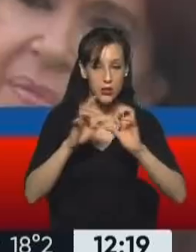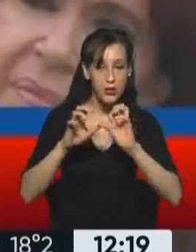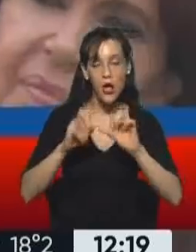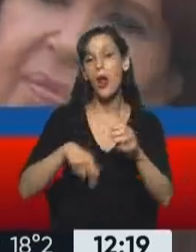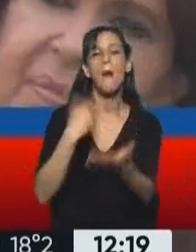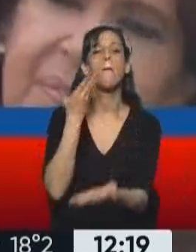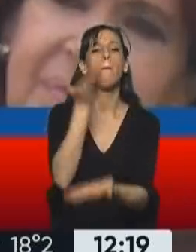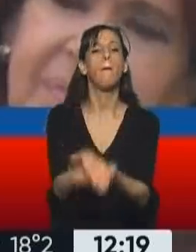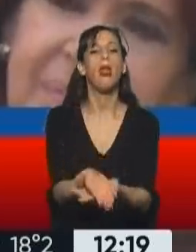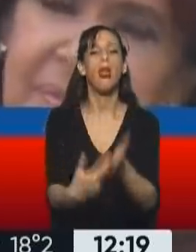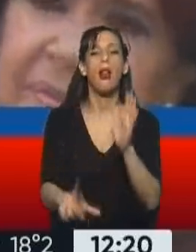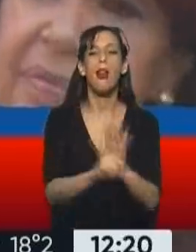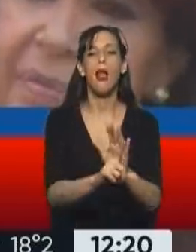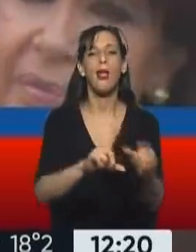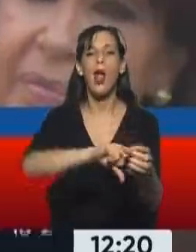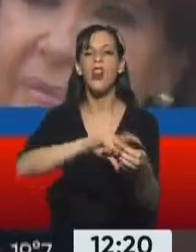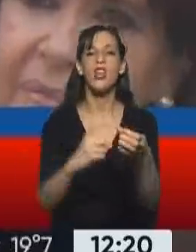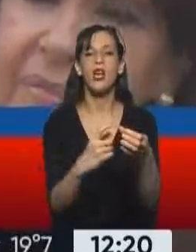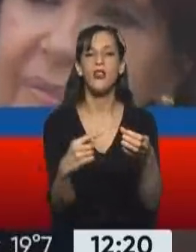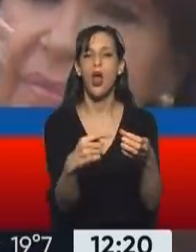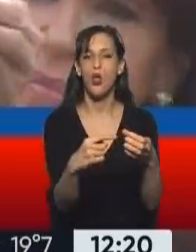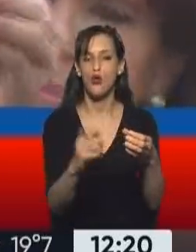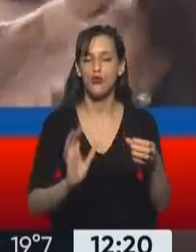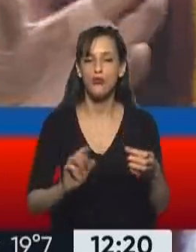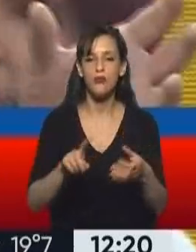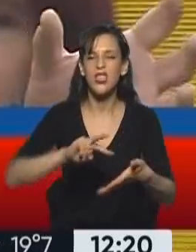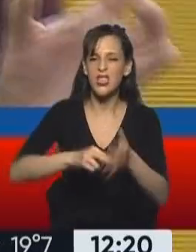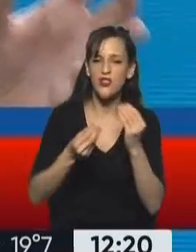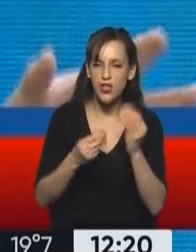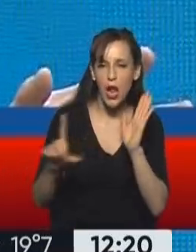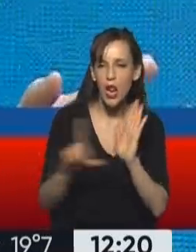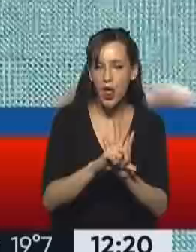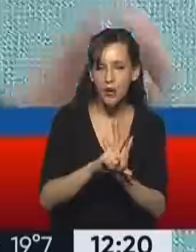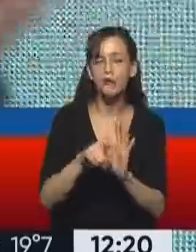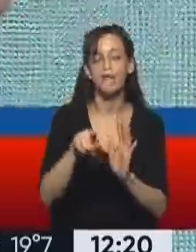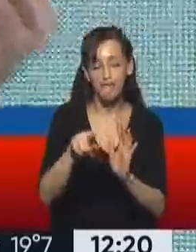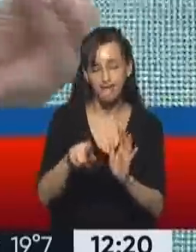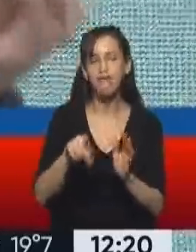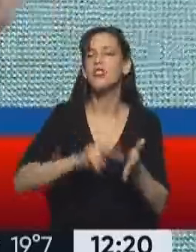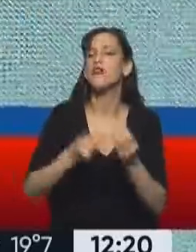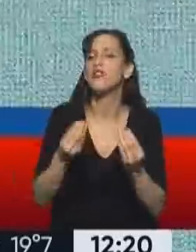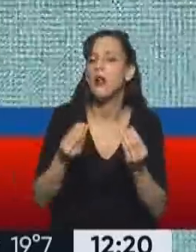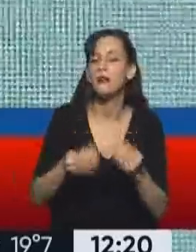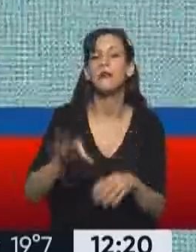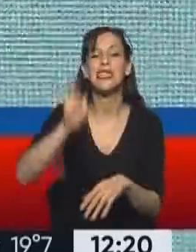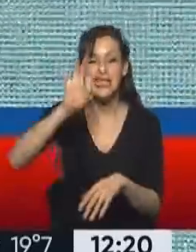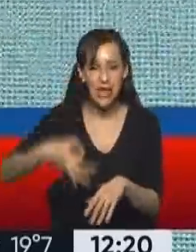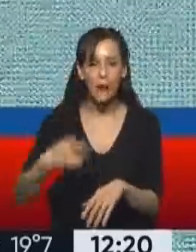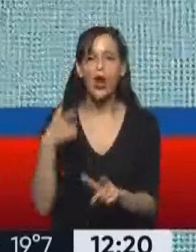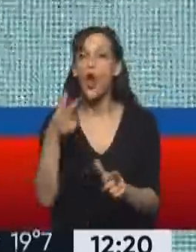la ley de etiquetado frontal. ¿Qué quiere decir esta ley? Saber qué